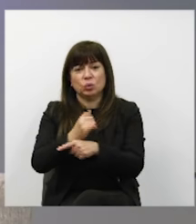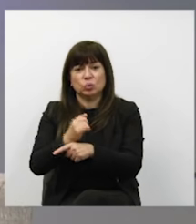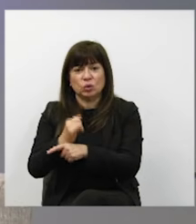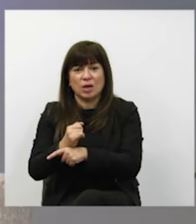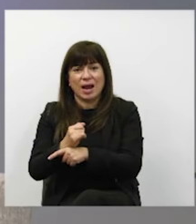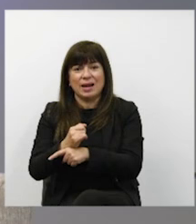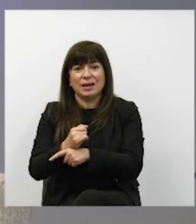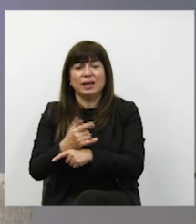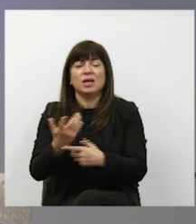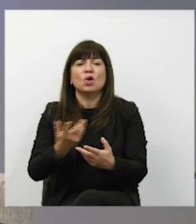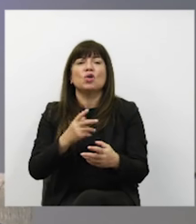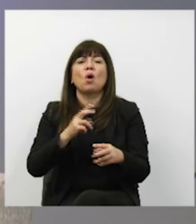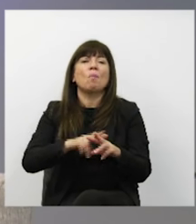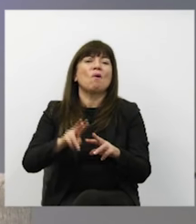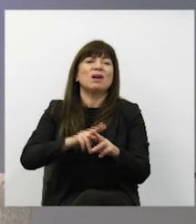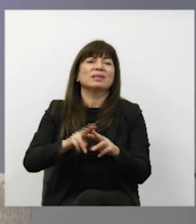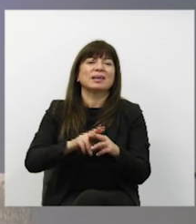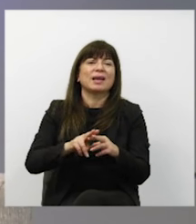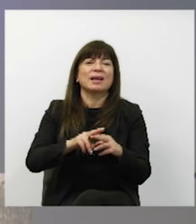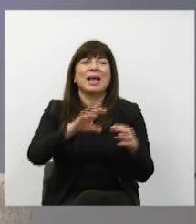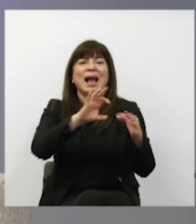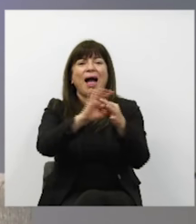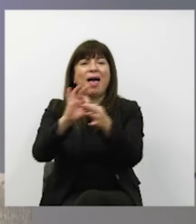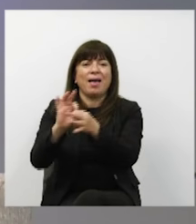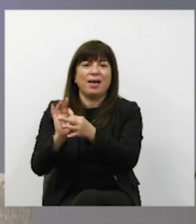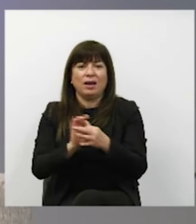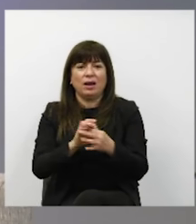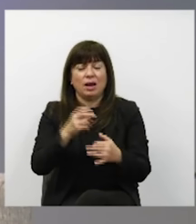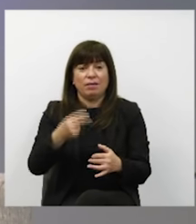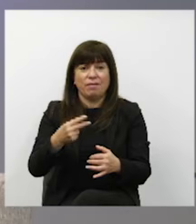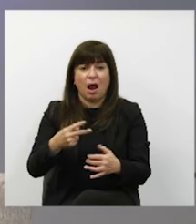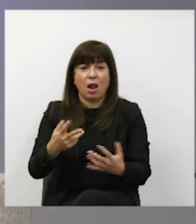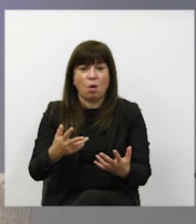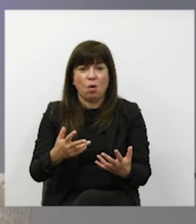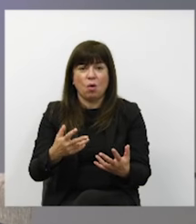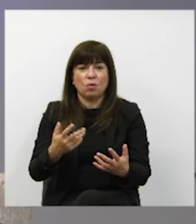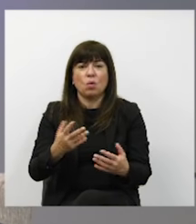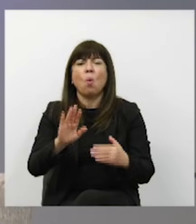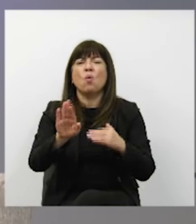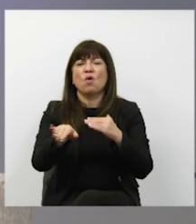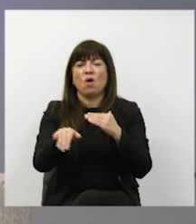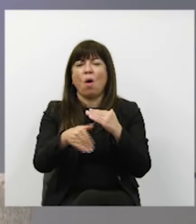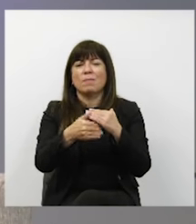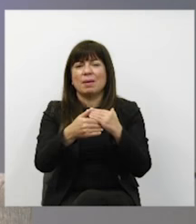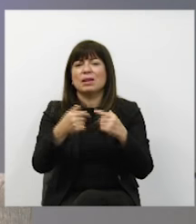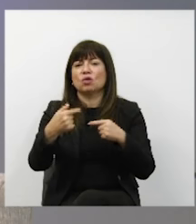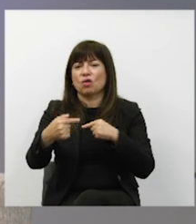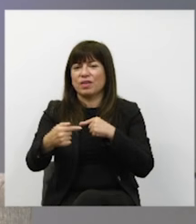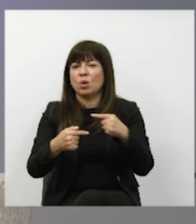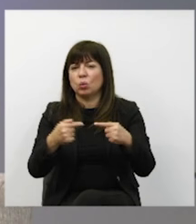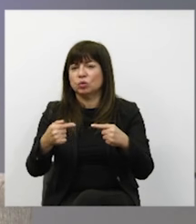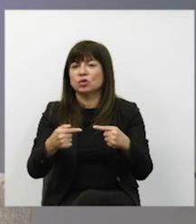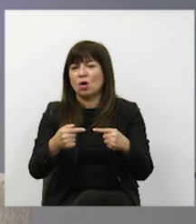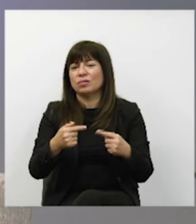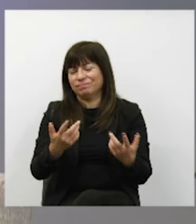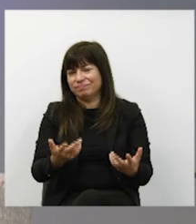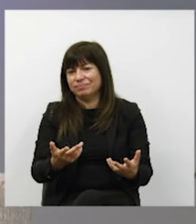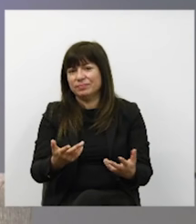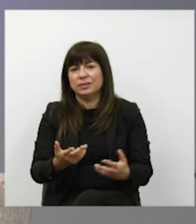cierto?, las tendencias, como es las cadenas de valor que decíamos recién, es solamente un complemento a la discusión sobre cadenas de